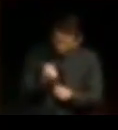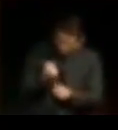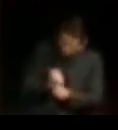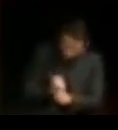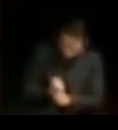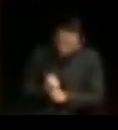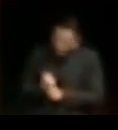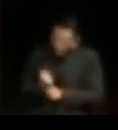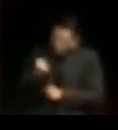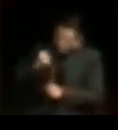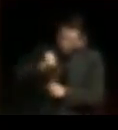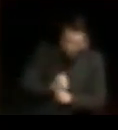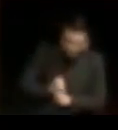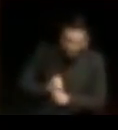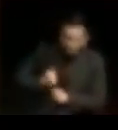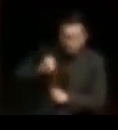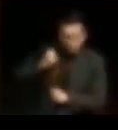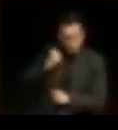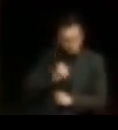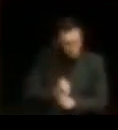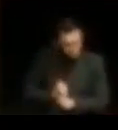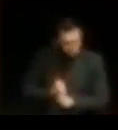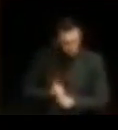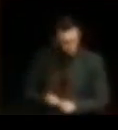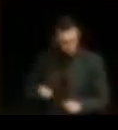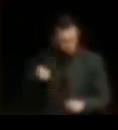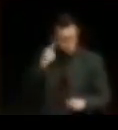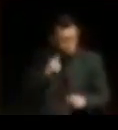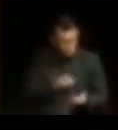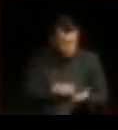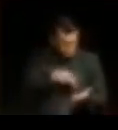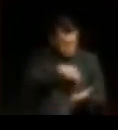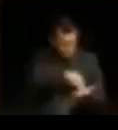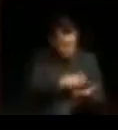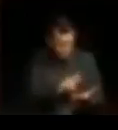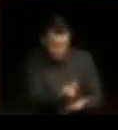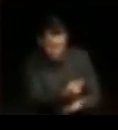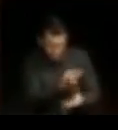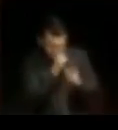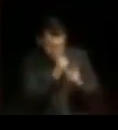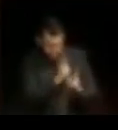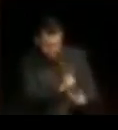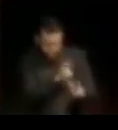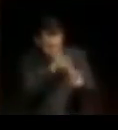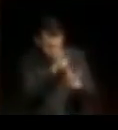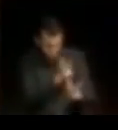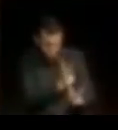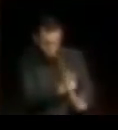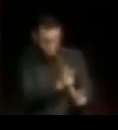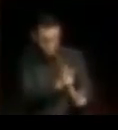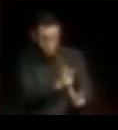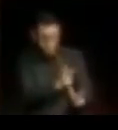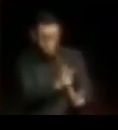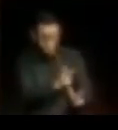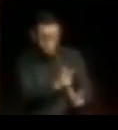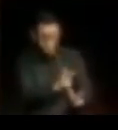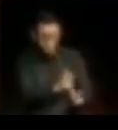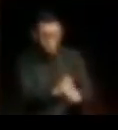lucha constante para reivindicar la memoria y el honor de sus